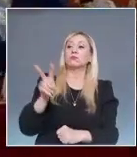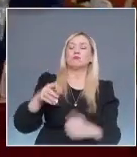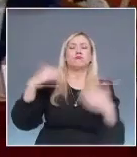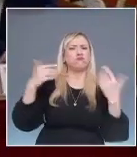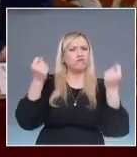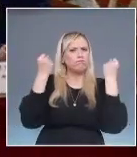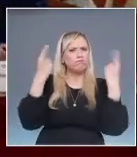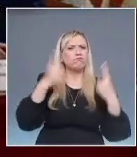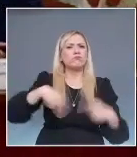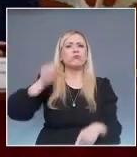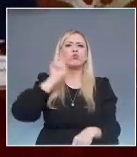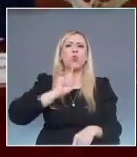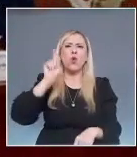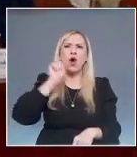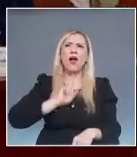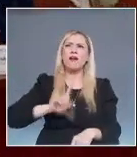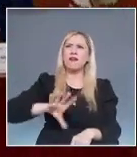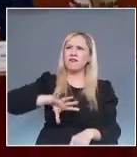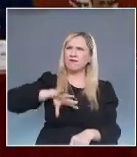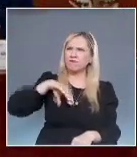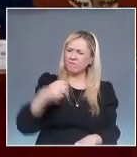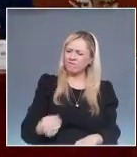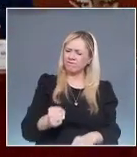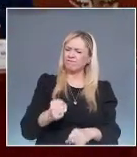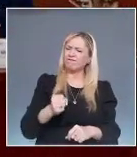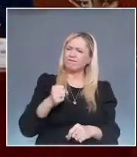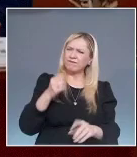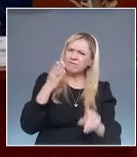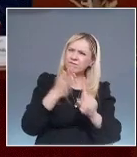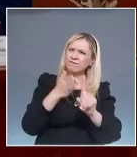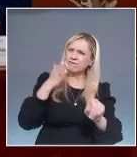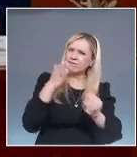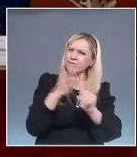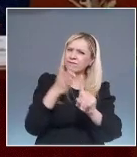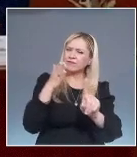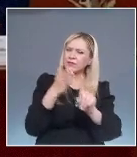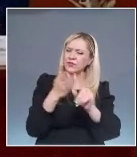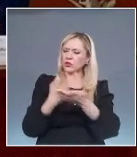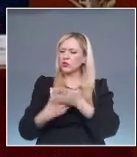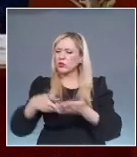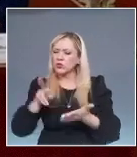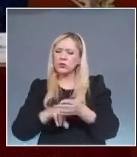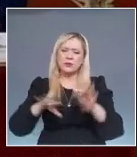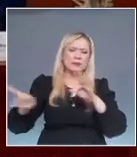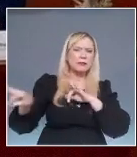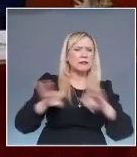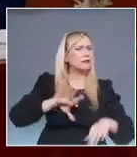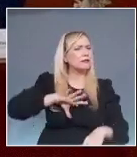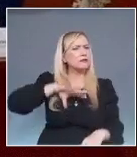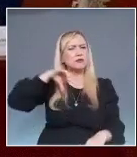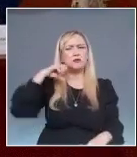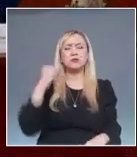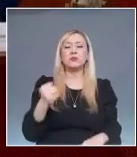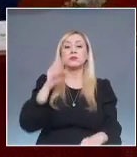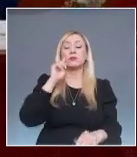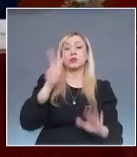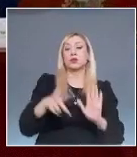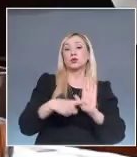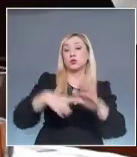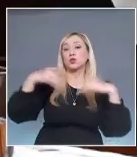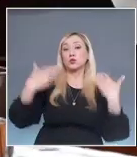sueños, por ser resilientes y determinadas. Destacó la necesidad de visibilizar el trabajo de cuidados no